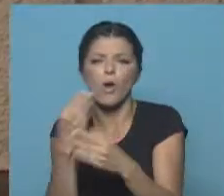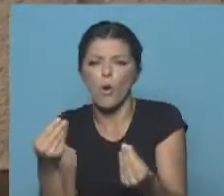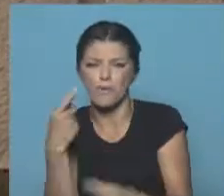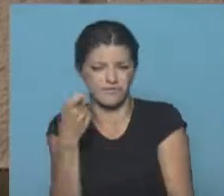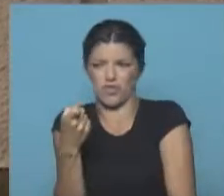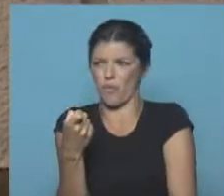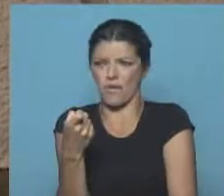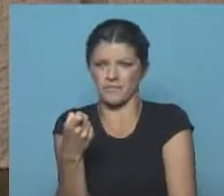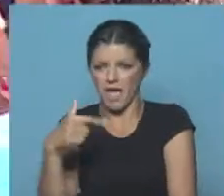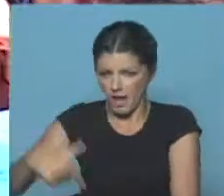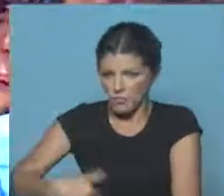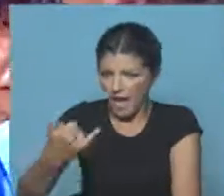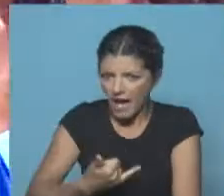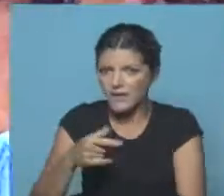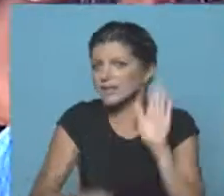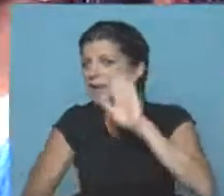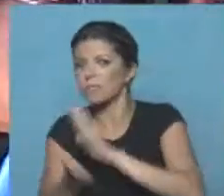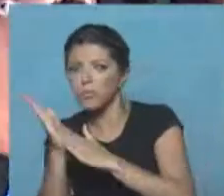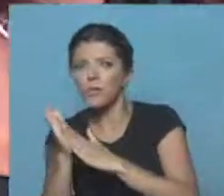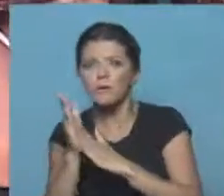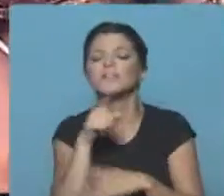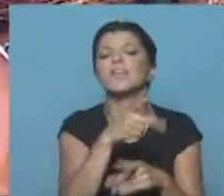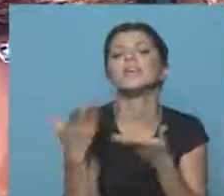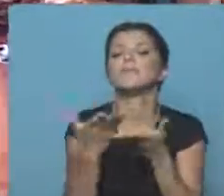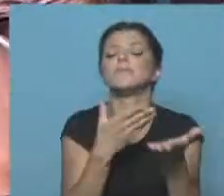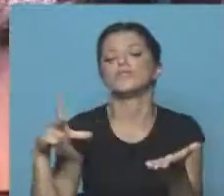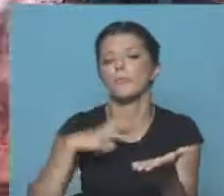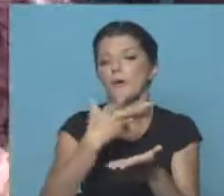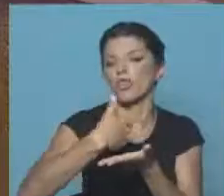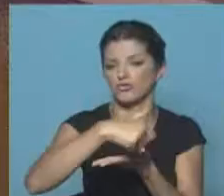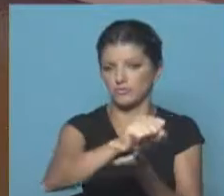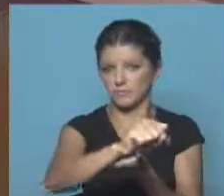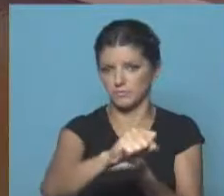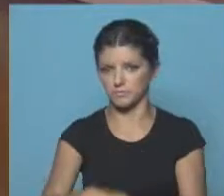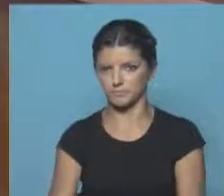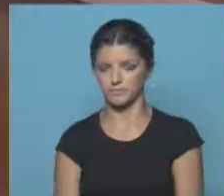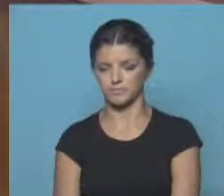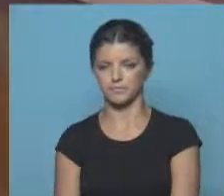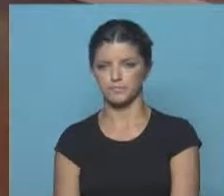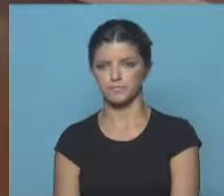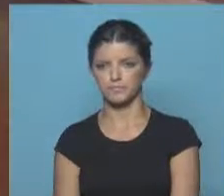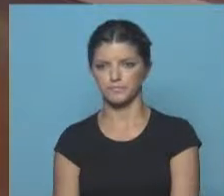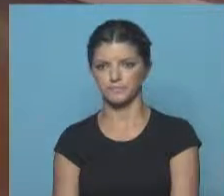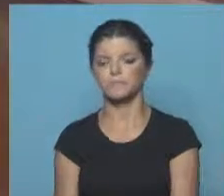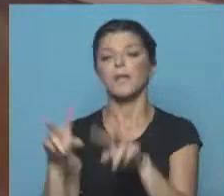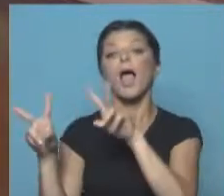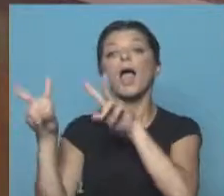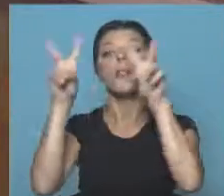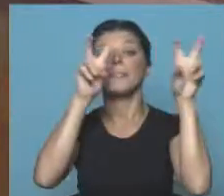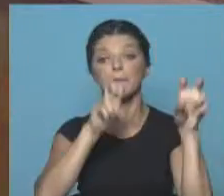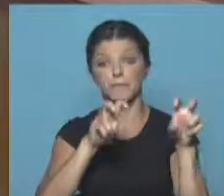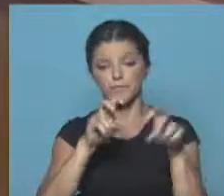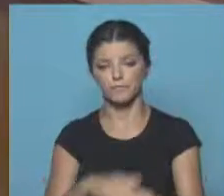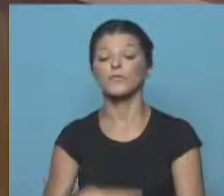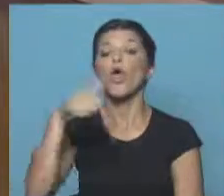de bala y se retiró dejando el traslado a un servicio privado. Cambiamos de tema. Hoy el juez federal